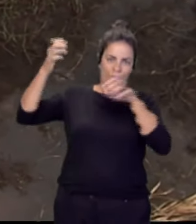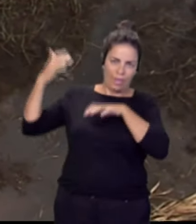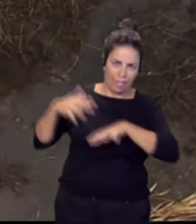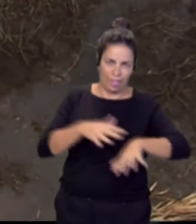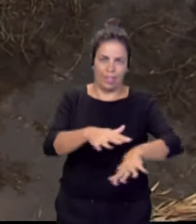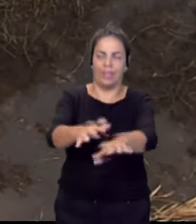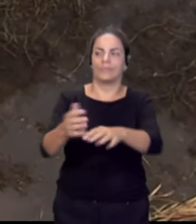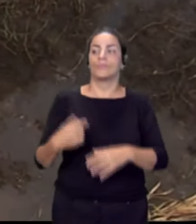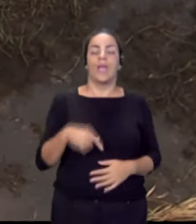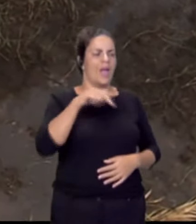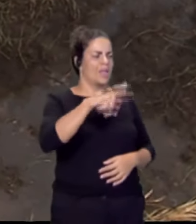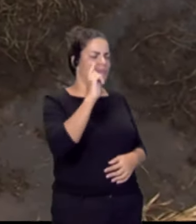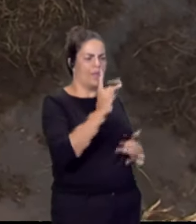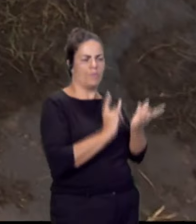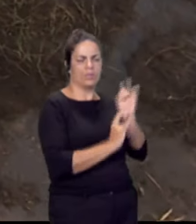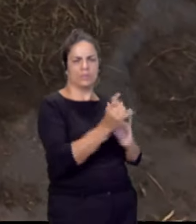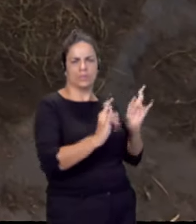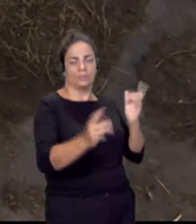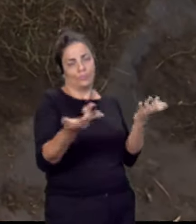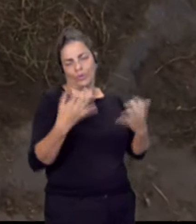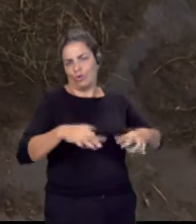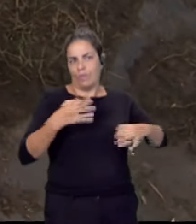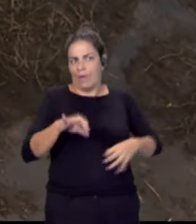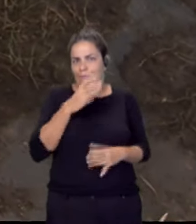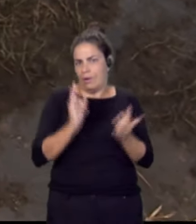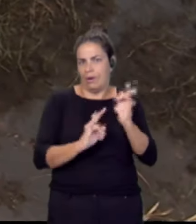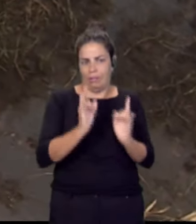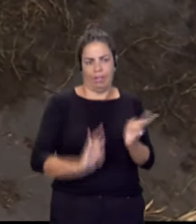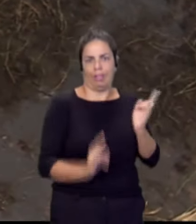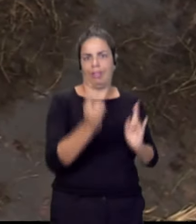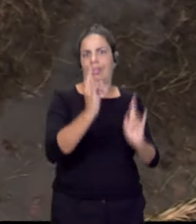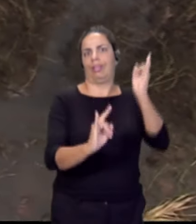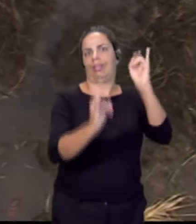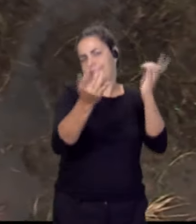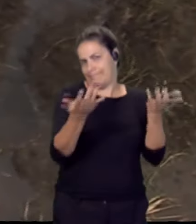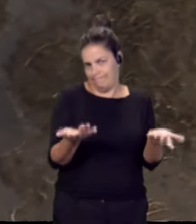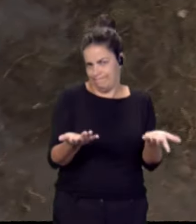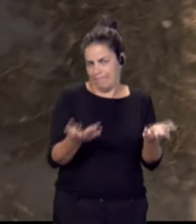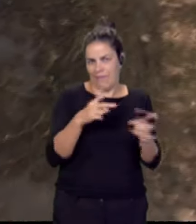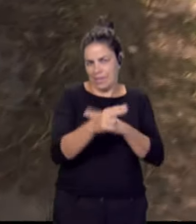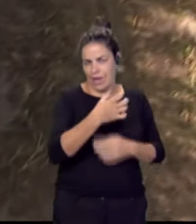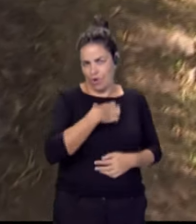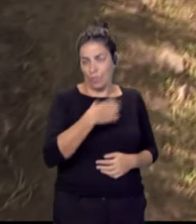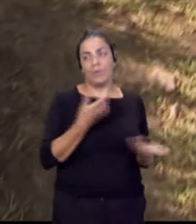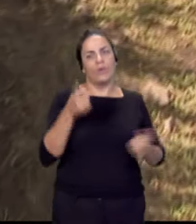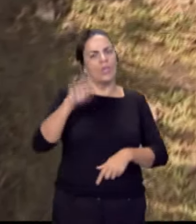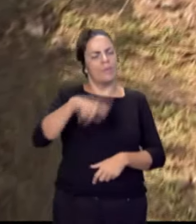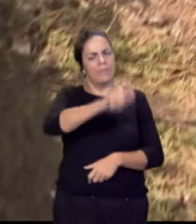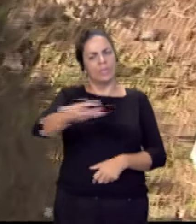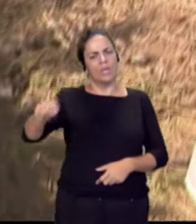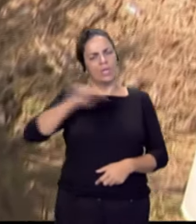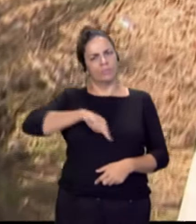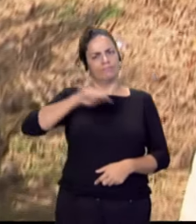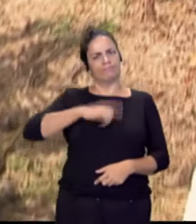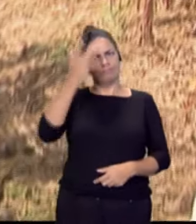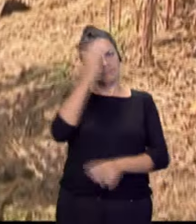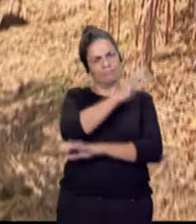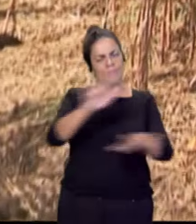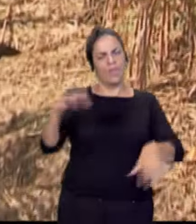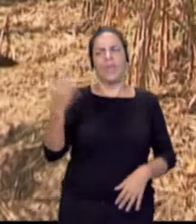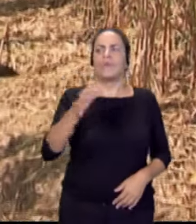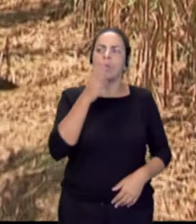Esto es un poco inevitable, que crezca la vegetación en zonas como esta, pero también hay que concienciar a la población de que muchas veces lo que se encuentra